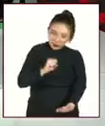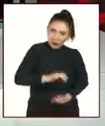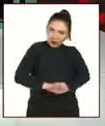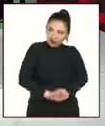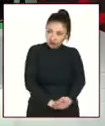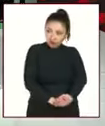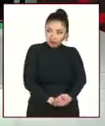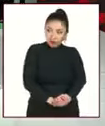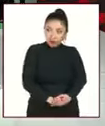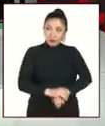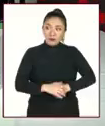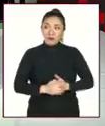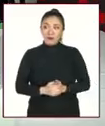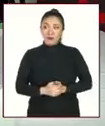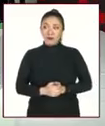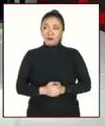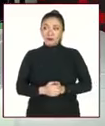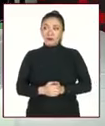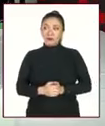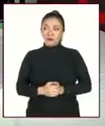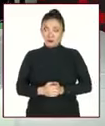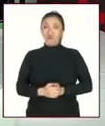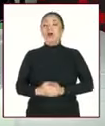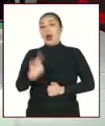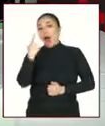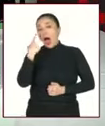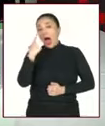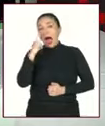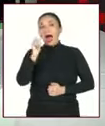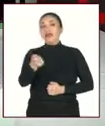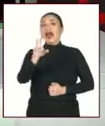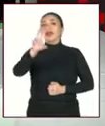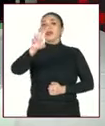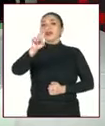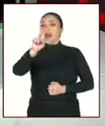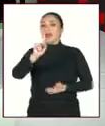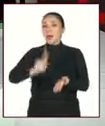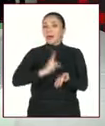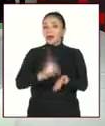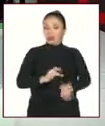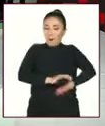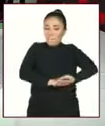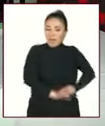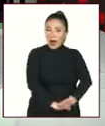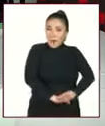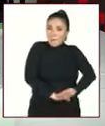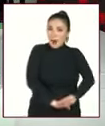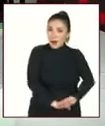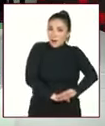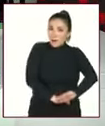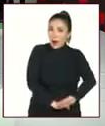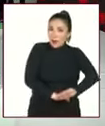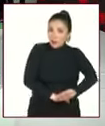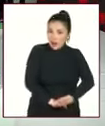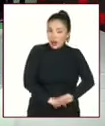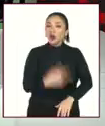Y vamos a tratar de dar 30 compresiones por 2 respiraciones. Ahí ya podríamos ocupar la